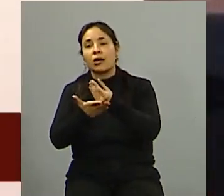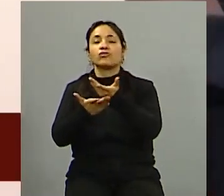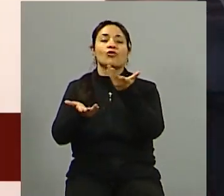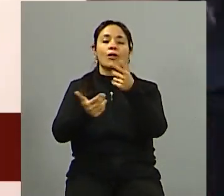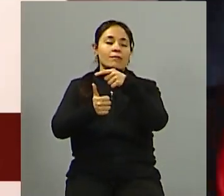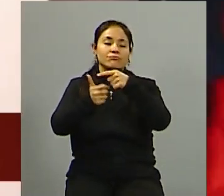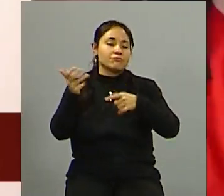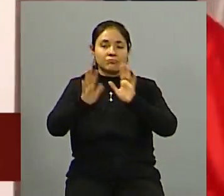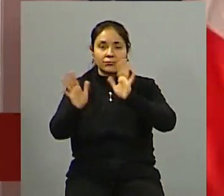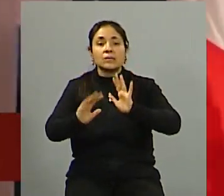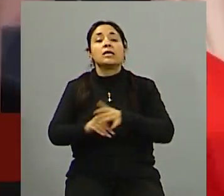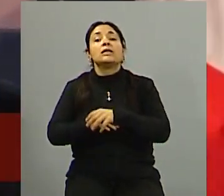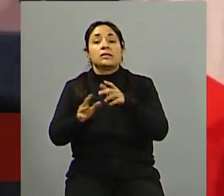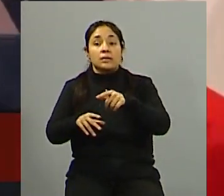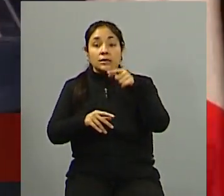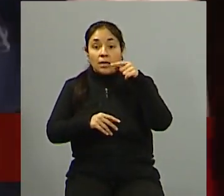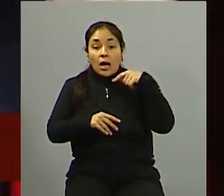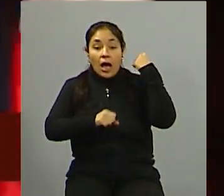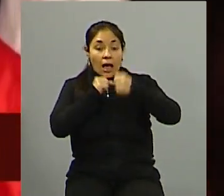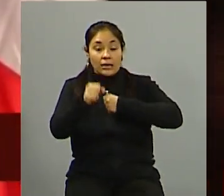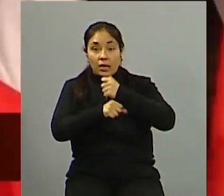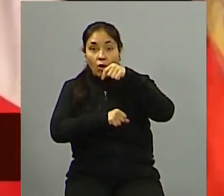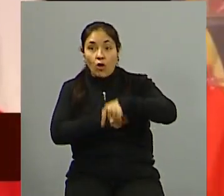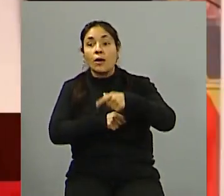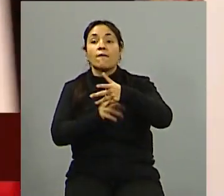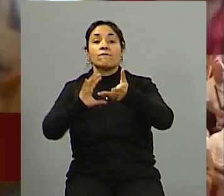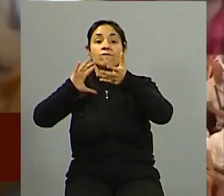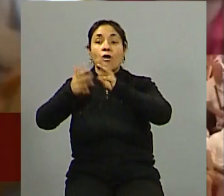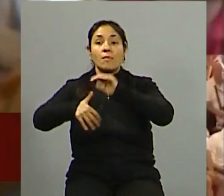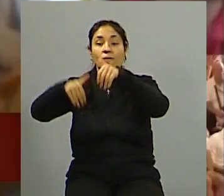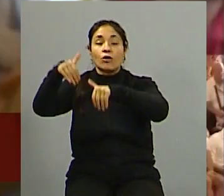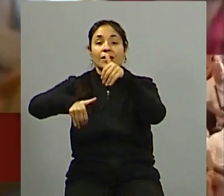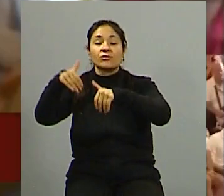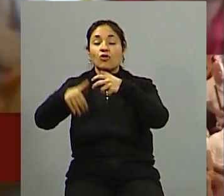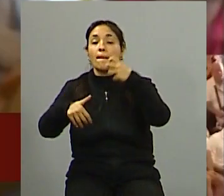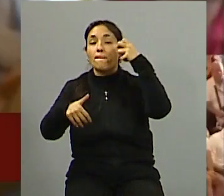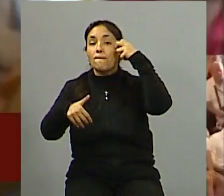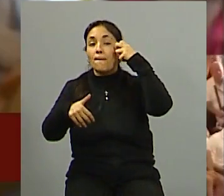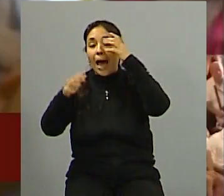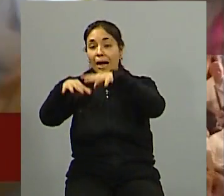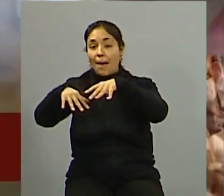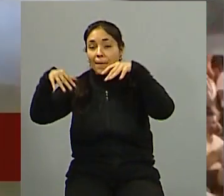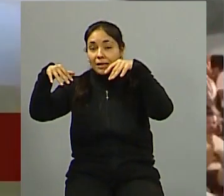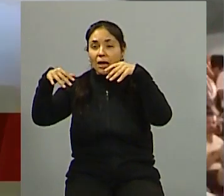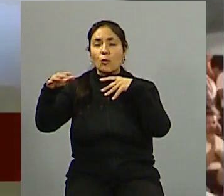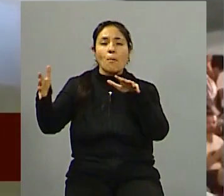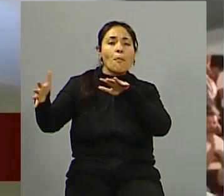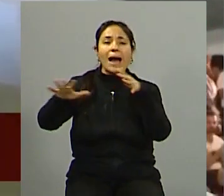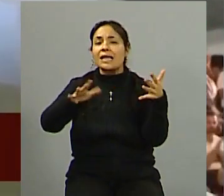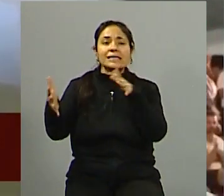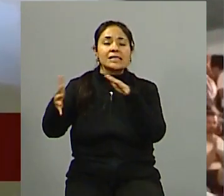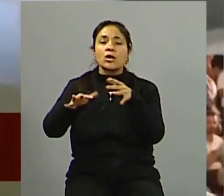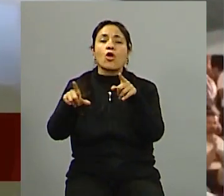que tomando esa idea, hoy día el sistema parlamentarista español se parece en gran medida mucho al